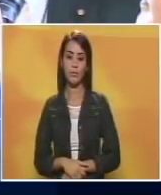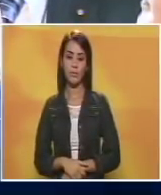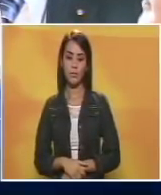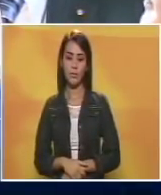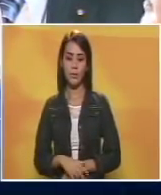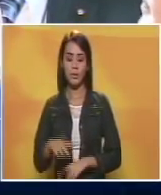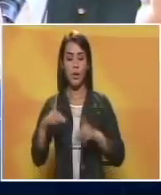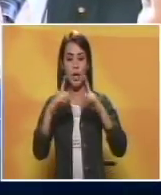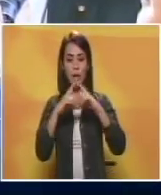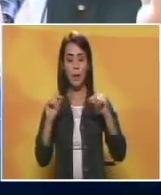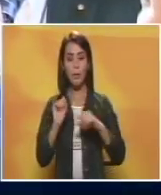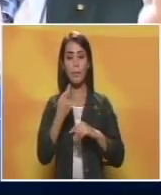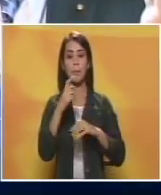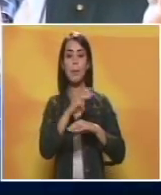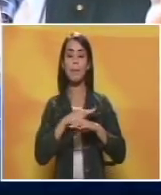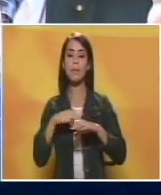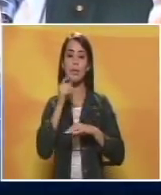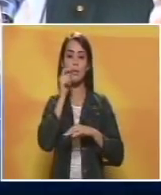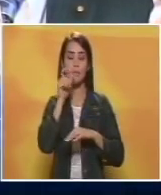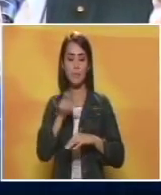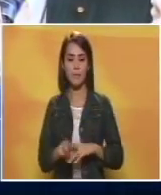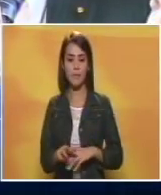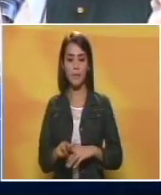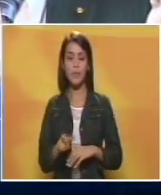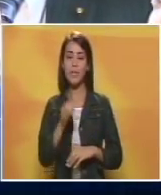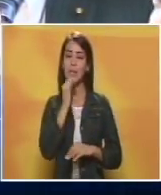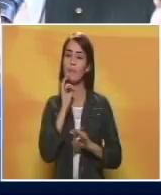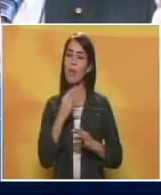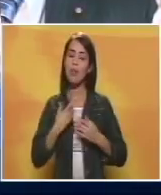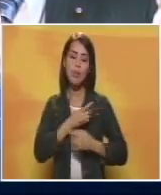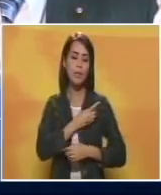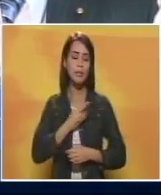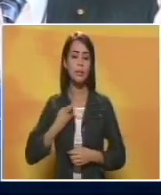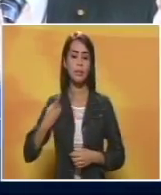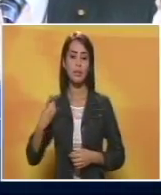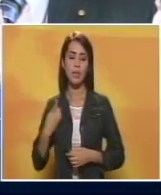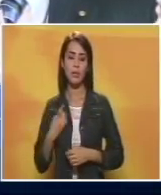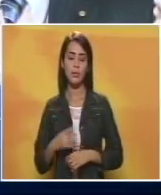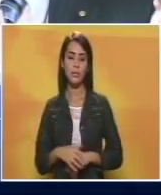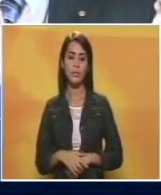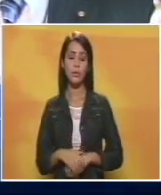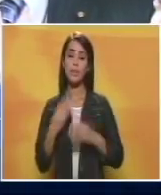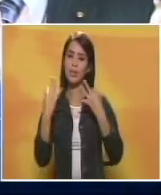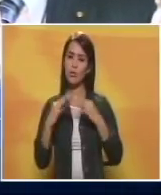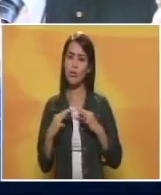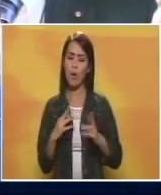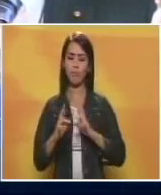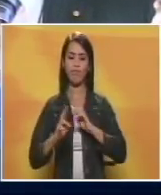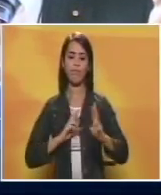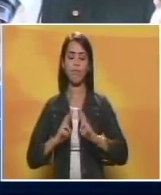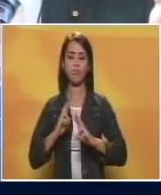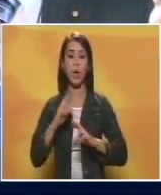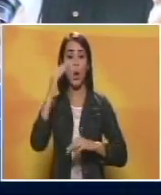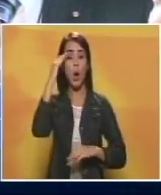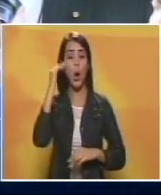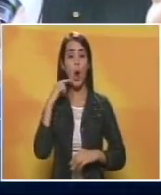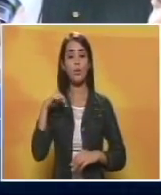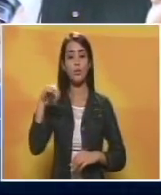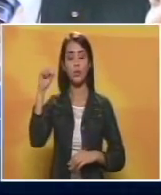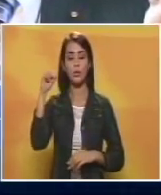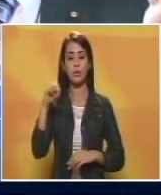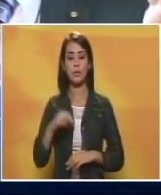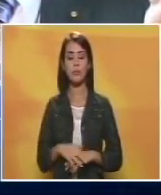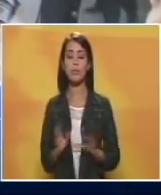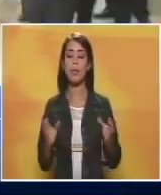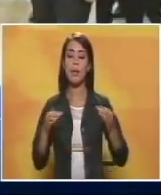En Japón, el primer ministro Shinzo Abe expresó su deseo de abordar la normalización de su relación con Corea del Norte tras las